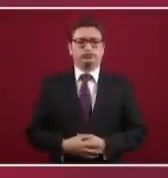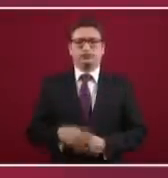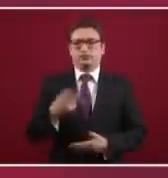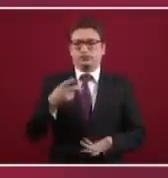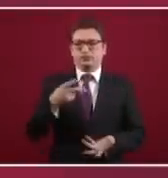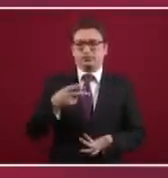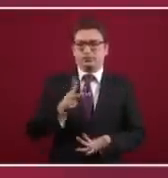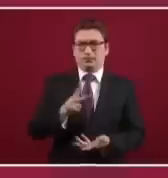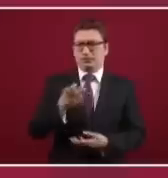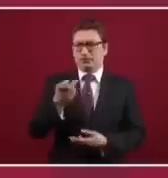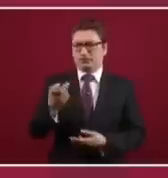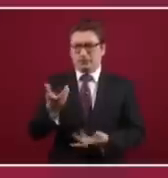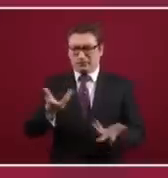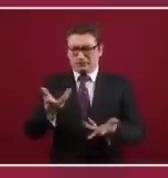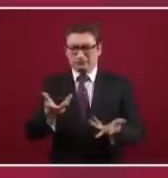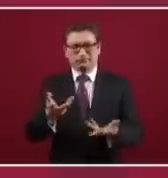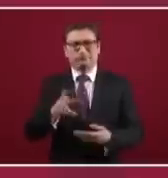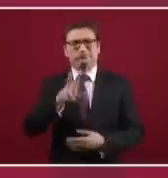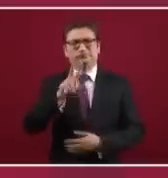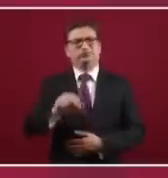pero eso no lo hicieron.